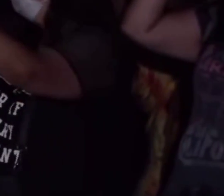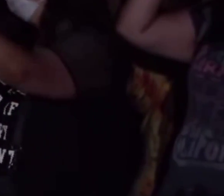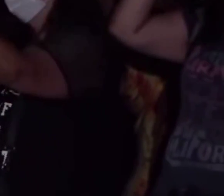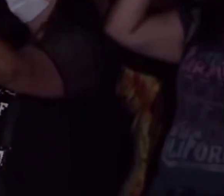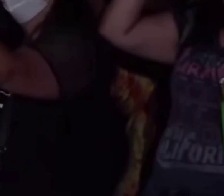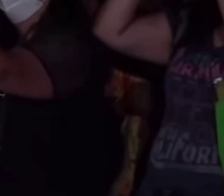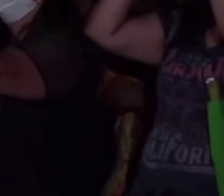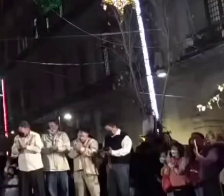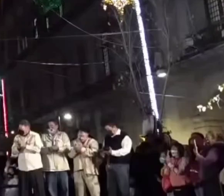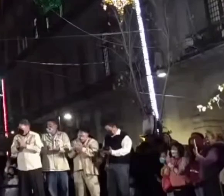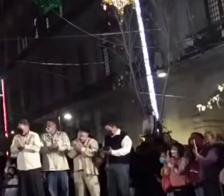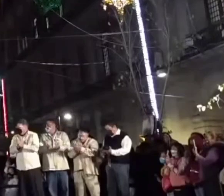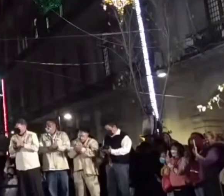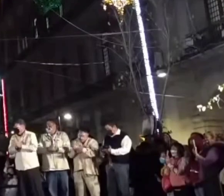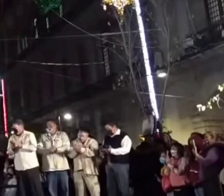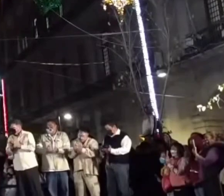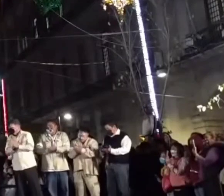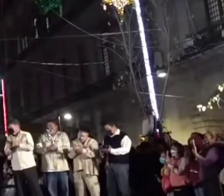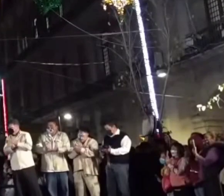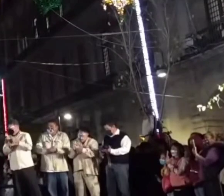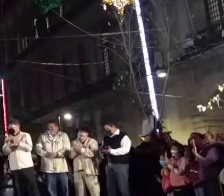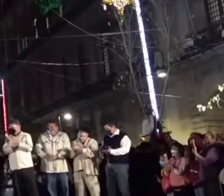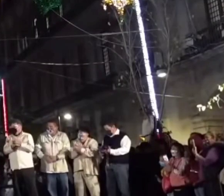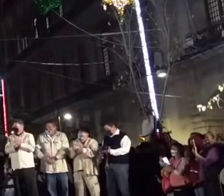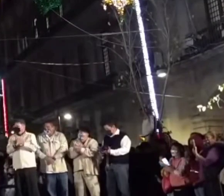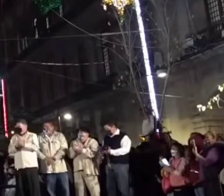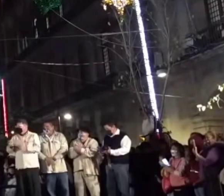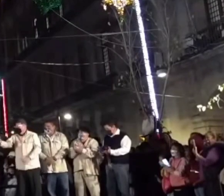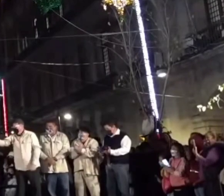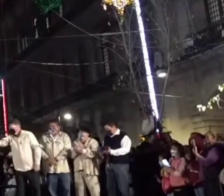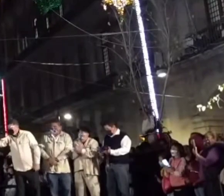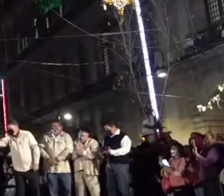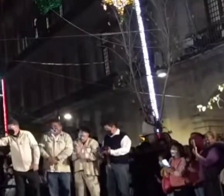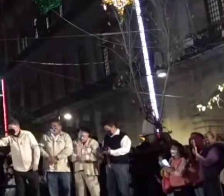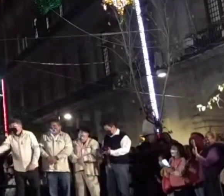ellas son verdaderos artistas.